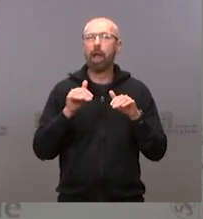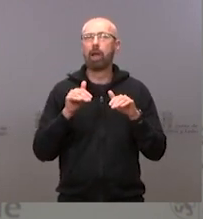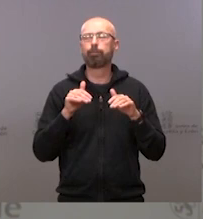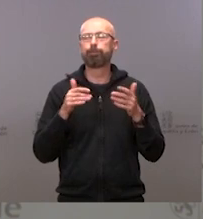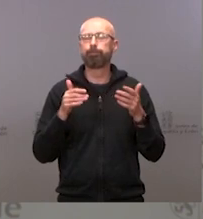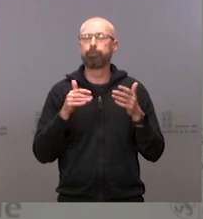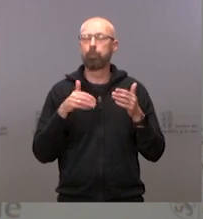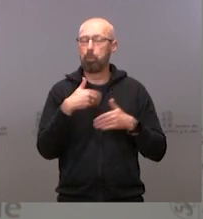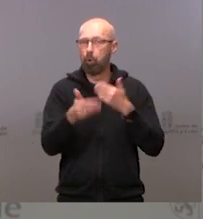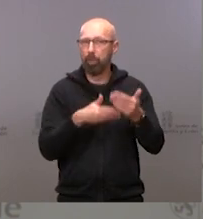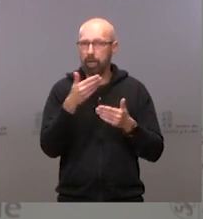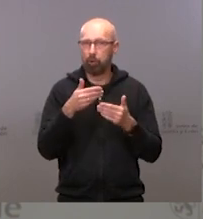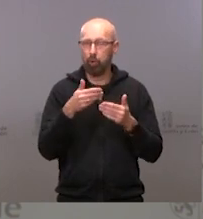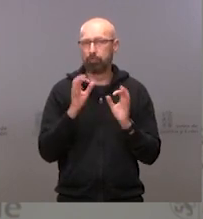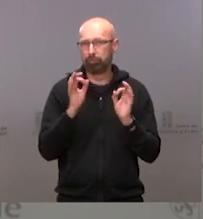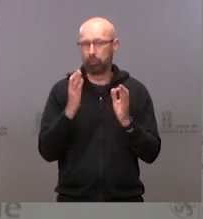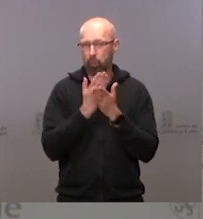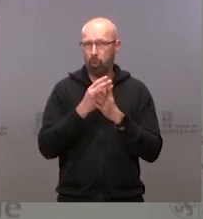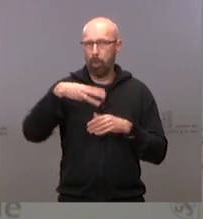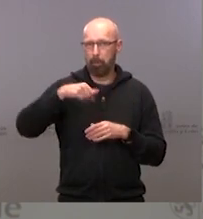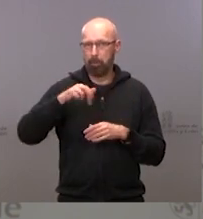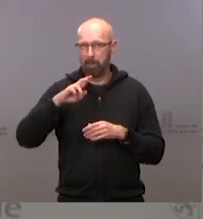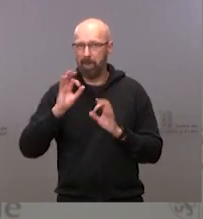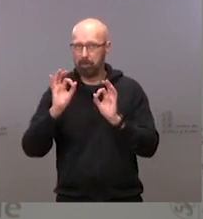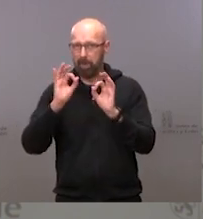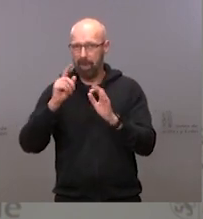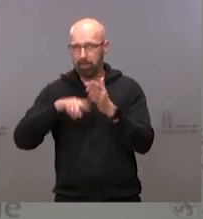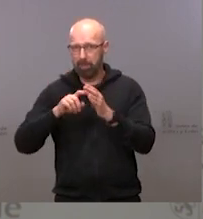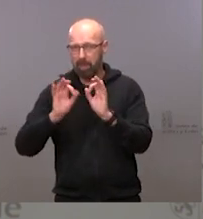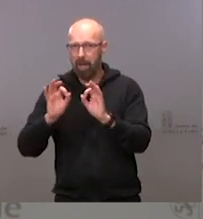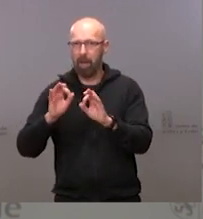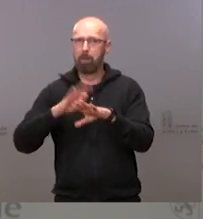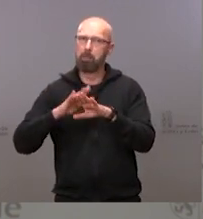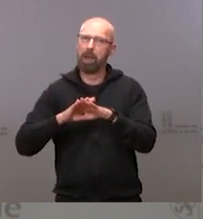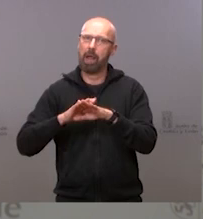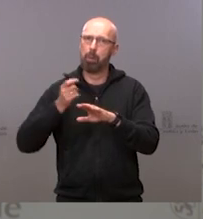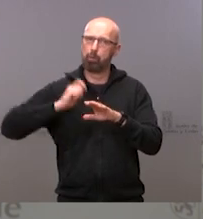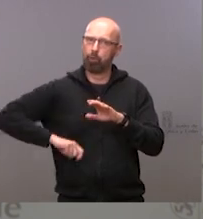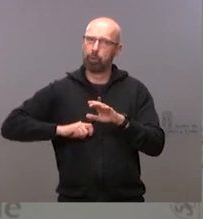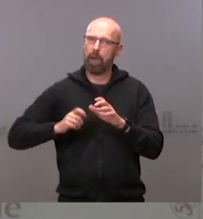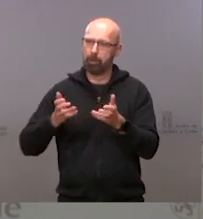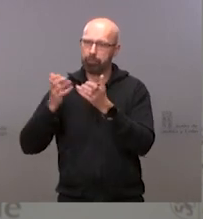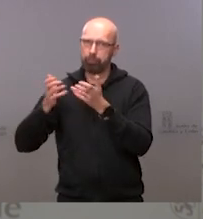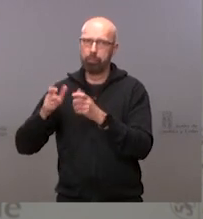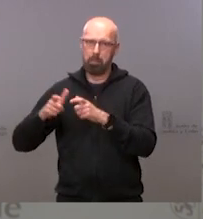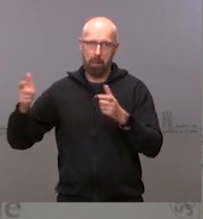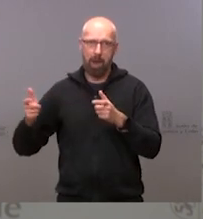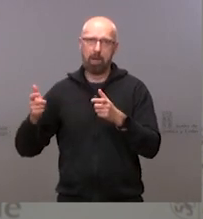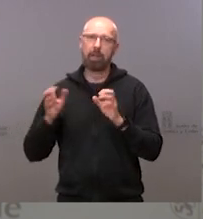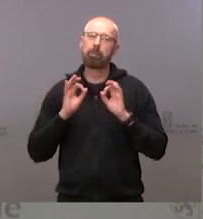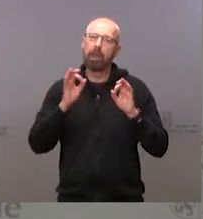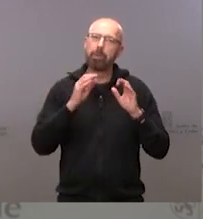proceso mir extraordinario para tener profesionales de sanidad especialmente en la atención primaria y en algunas especialidades